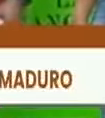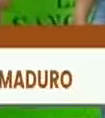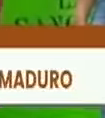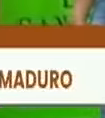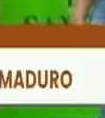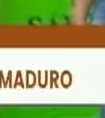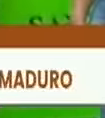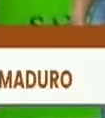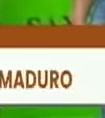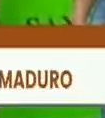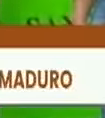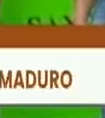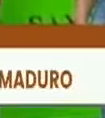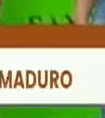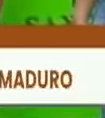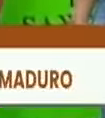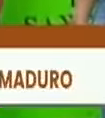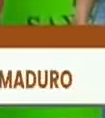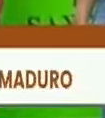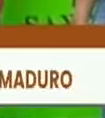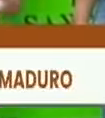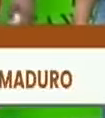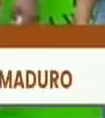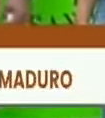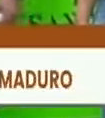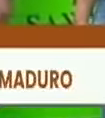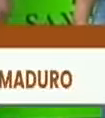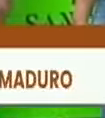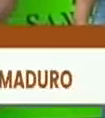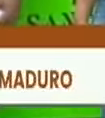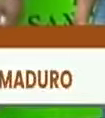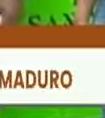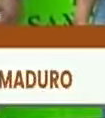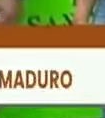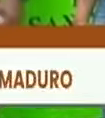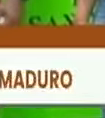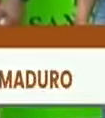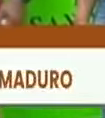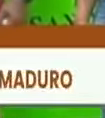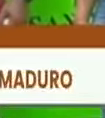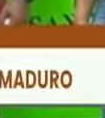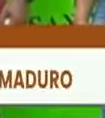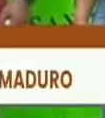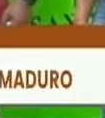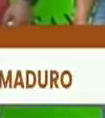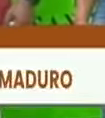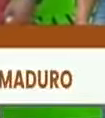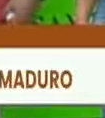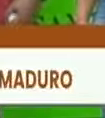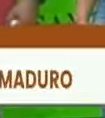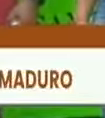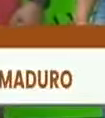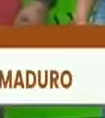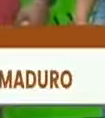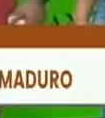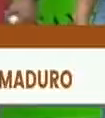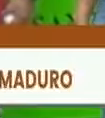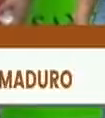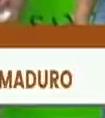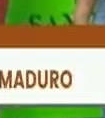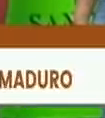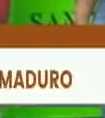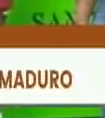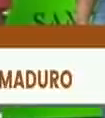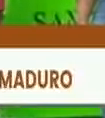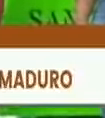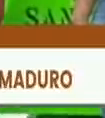estos años de resistencia, hoy la convertimos en una ofensiva constructiva que nuestro presidente Nicolás Maduro ha